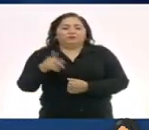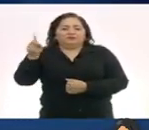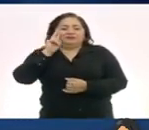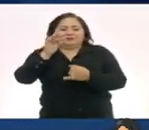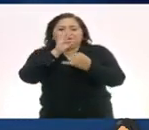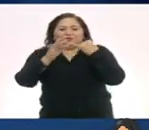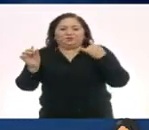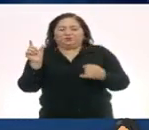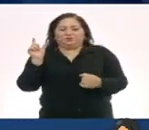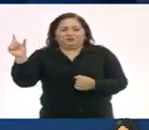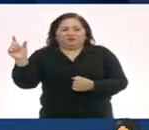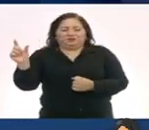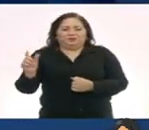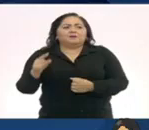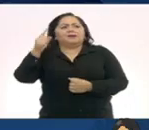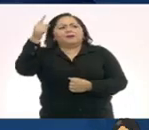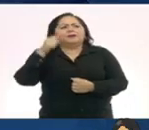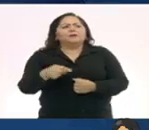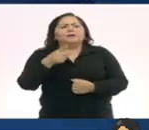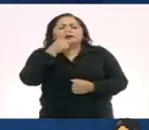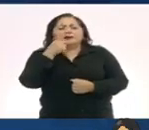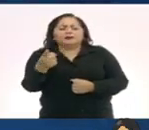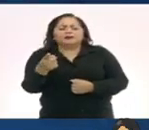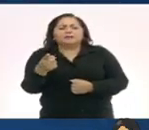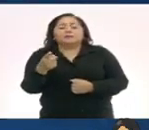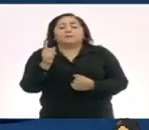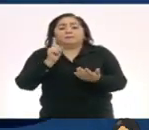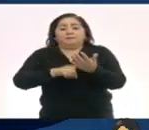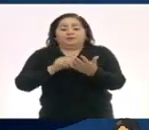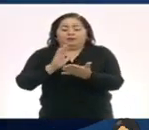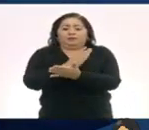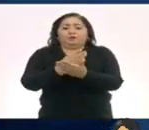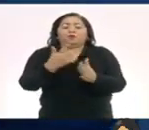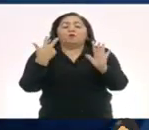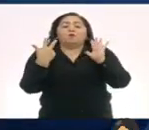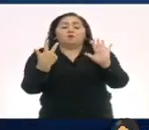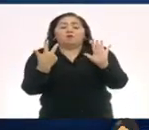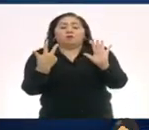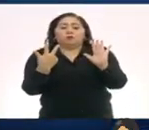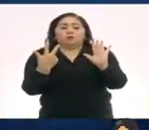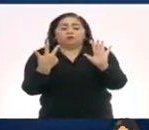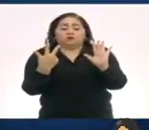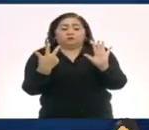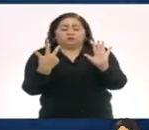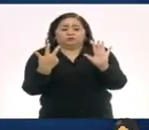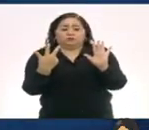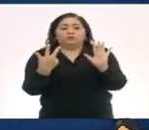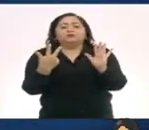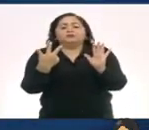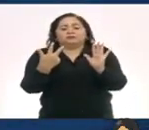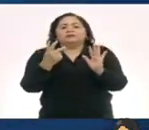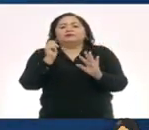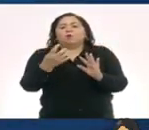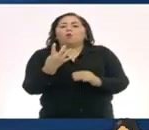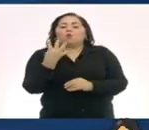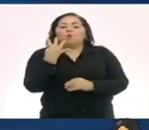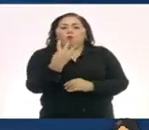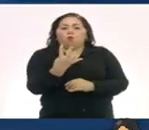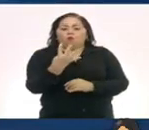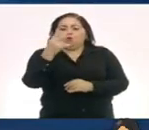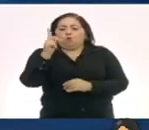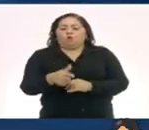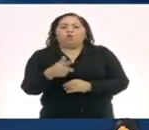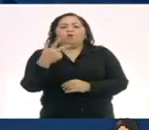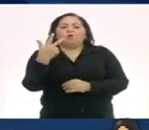última imagen nos está demostrando que está dividido en 8, uh-huh, y que van a ser